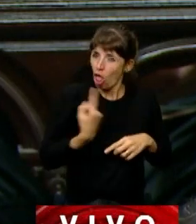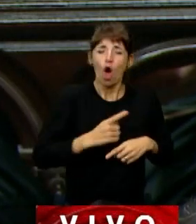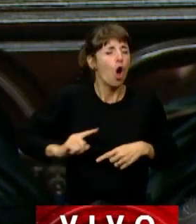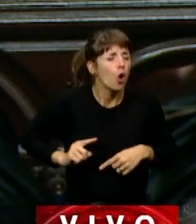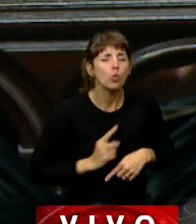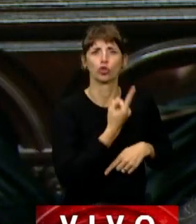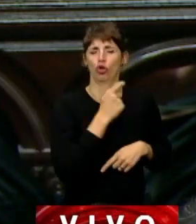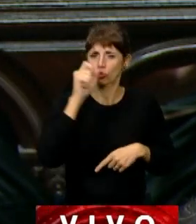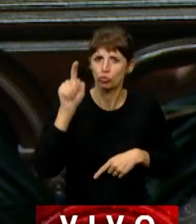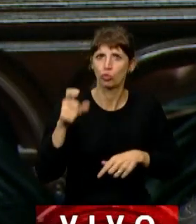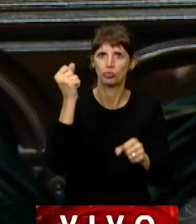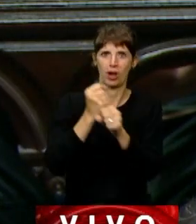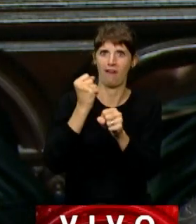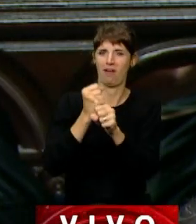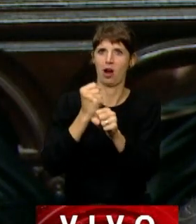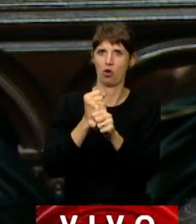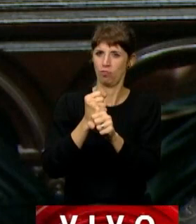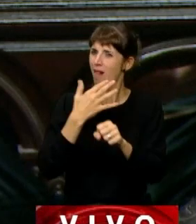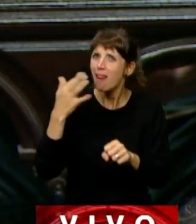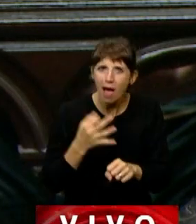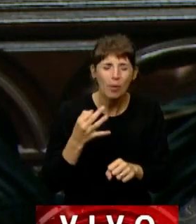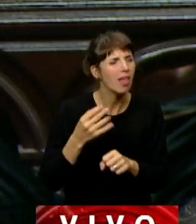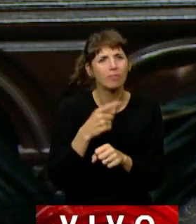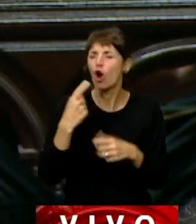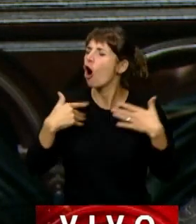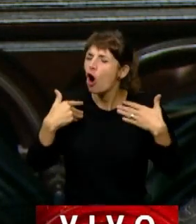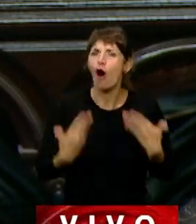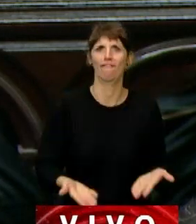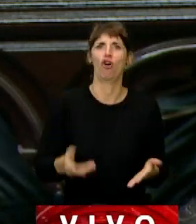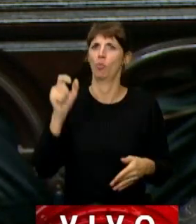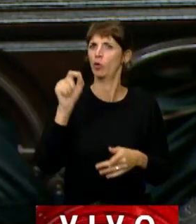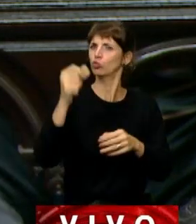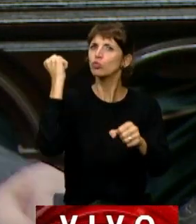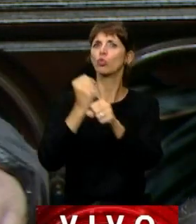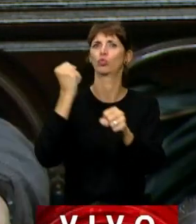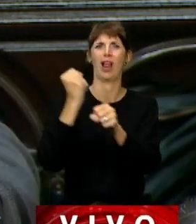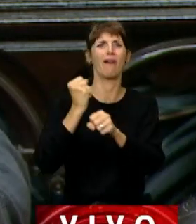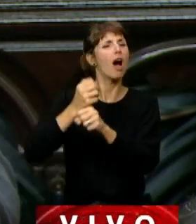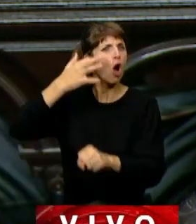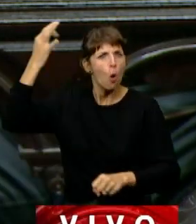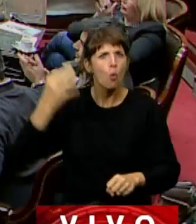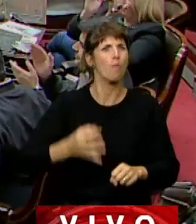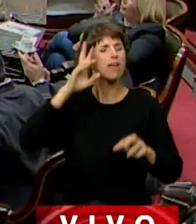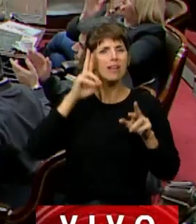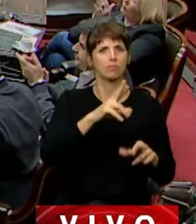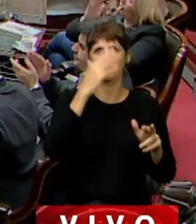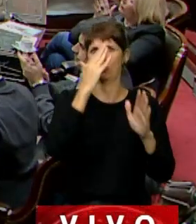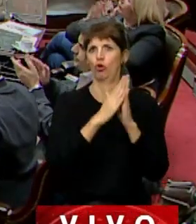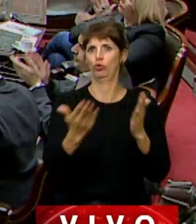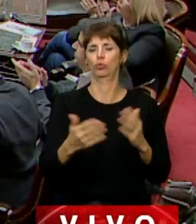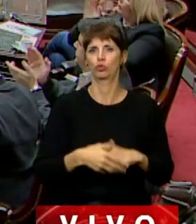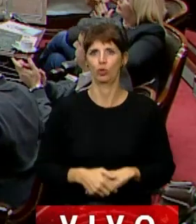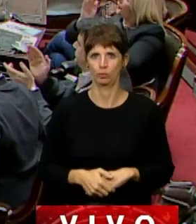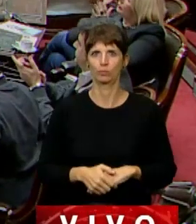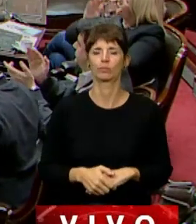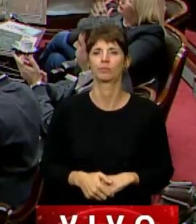gestión, sino que está sumamente satisfecho con cada una de las tareas que usted realiza en el marco de la Constitución Nacional.